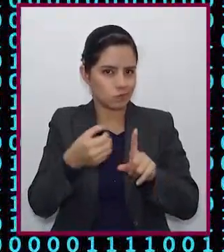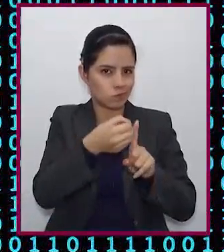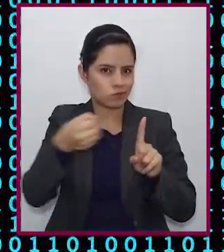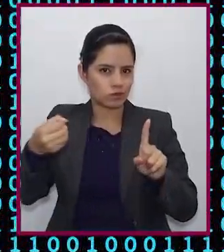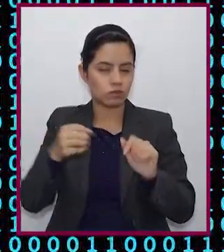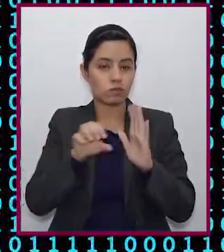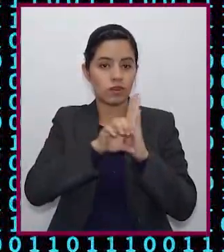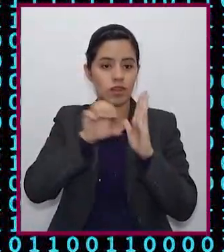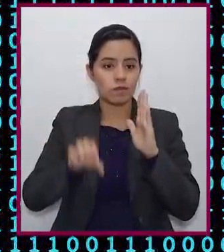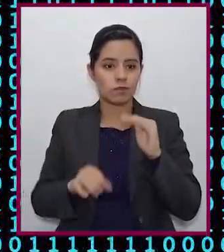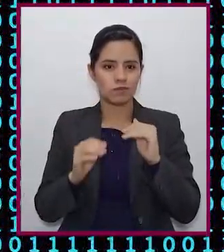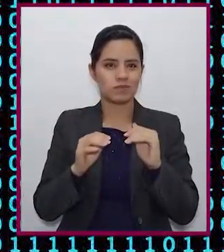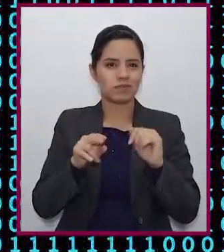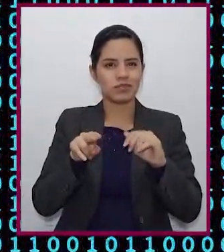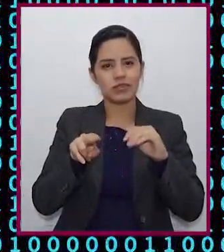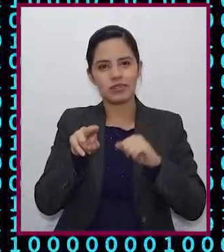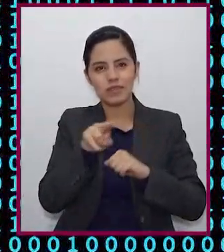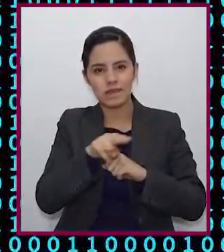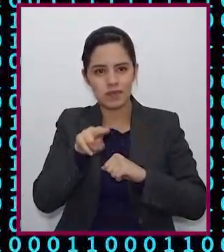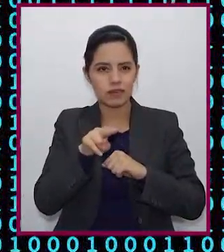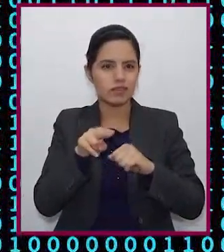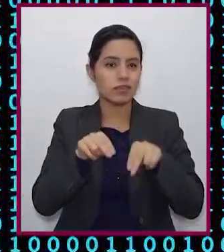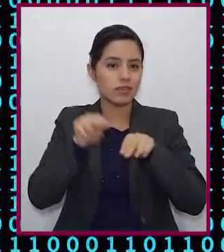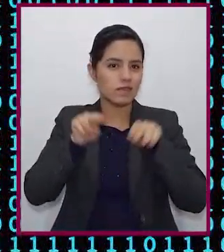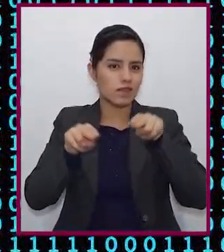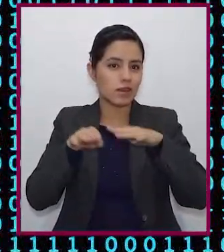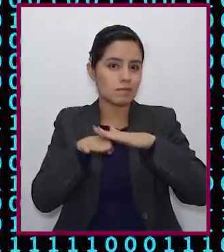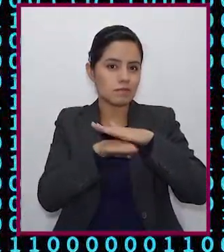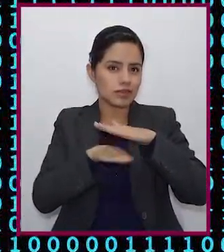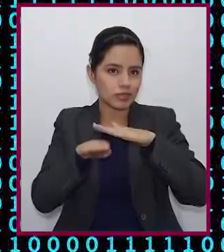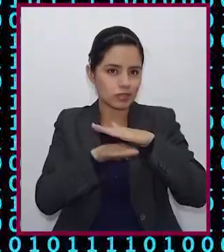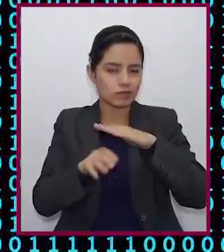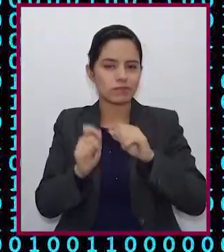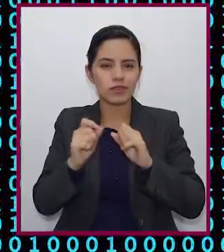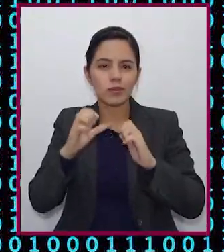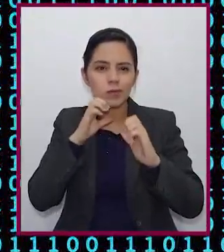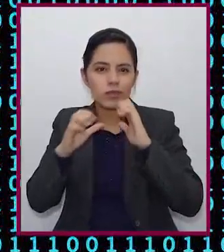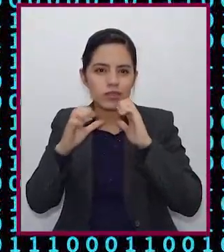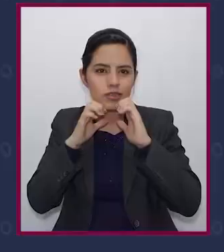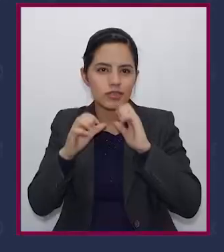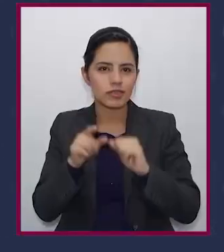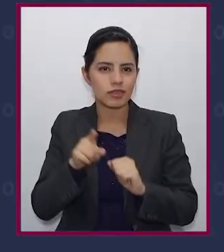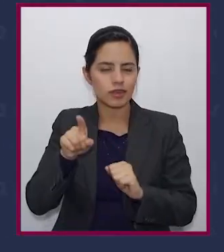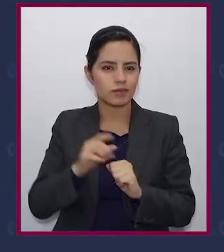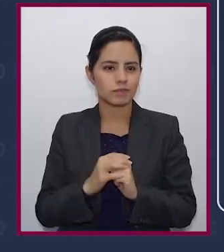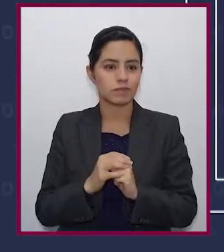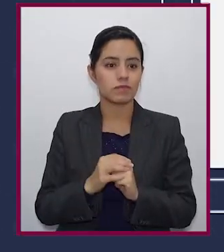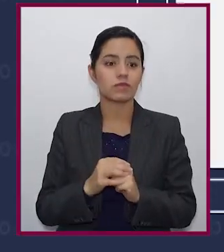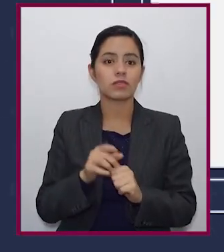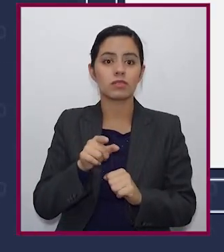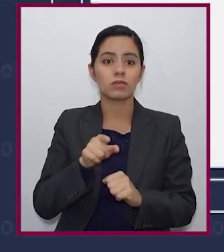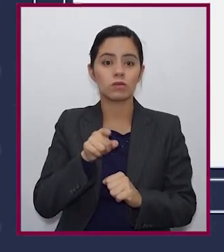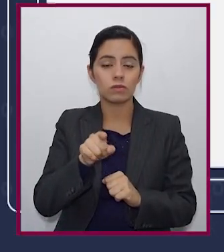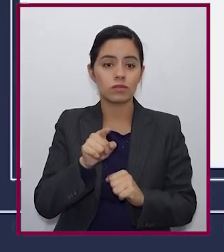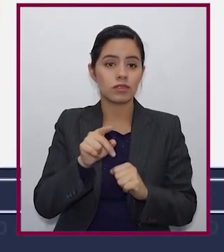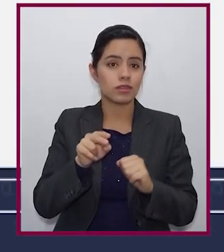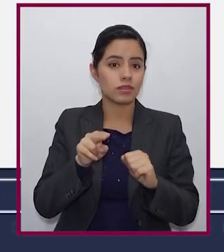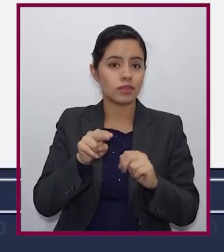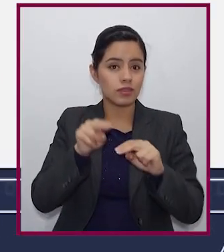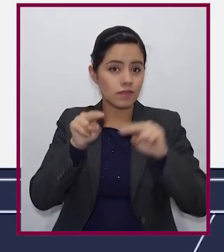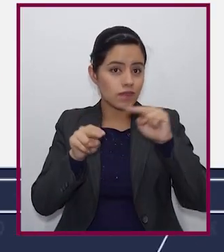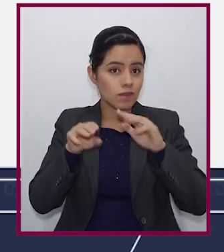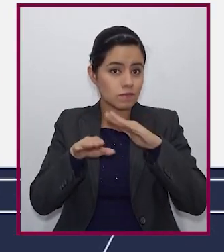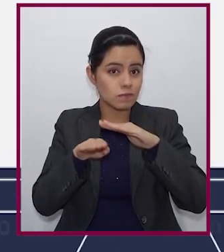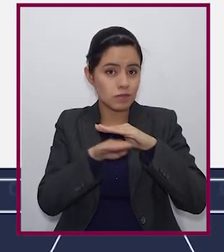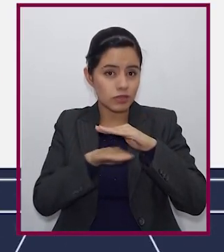lenguajes de un bajo nivel. Es una comunicación específica con el hardware. Entre más bajo nivel requieren pues solamente